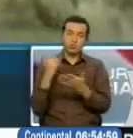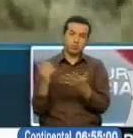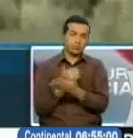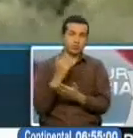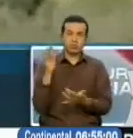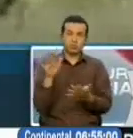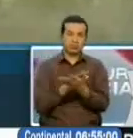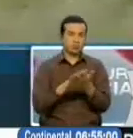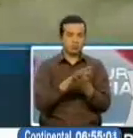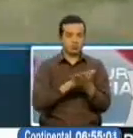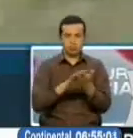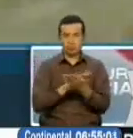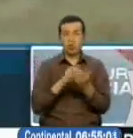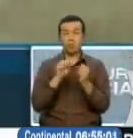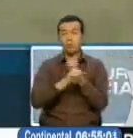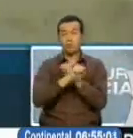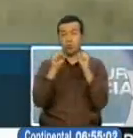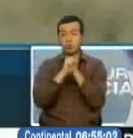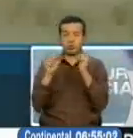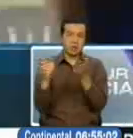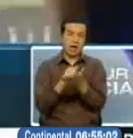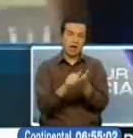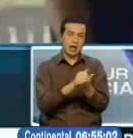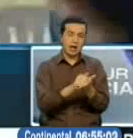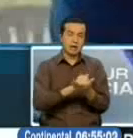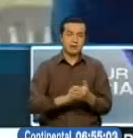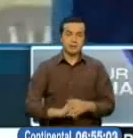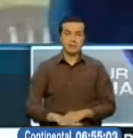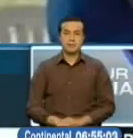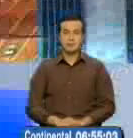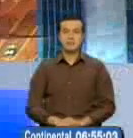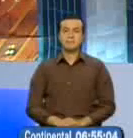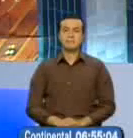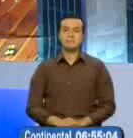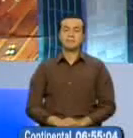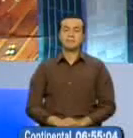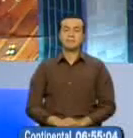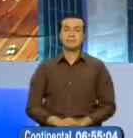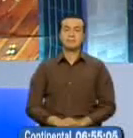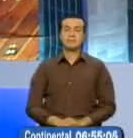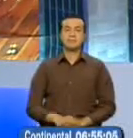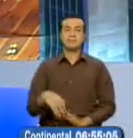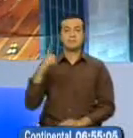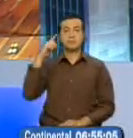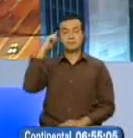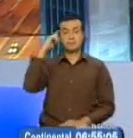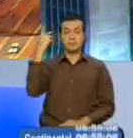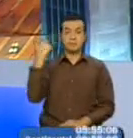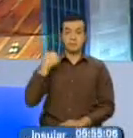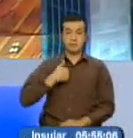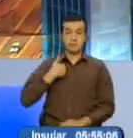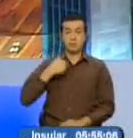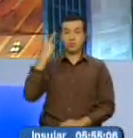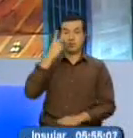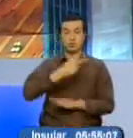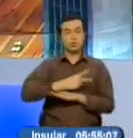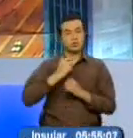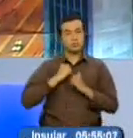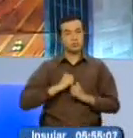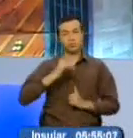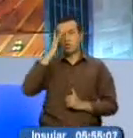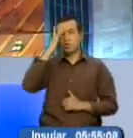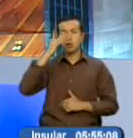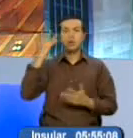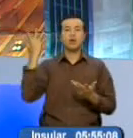destruido municiones y explosivos. Junto al presidente Juan Manuel. El gobierno de Argentina decretó 2 días de duelo nacional por